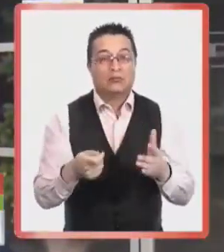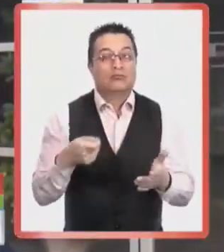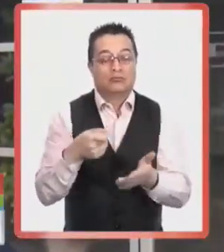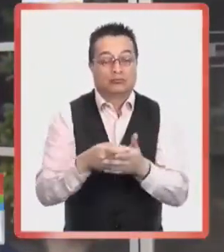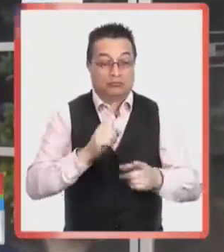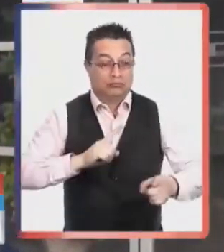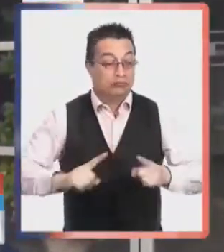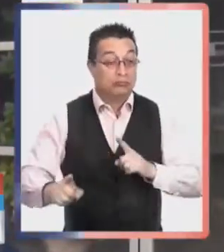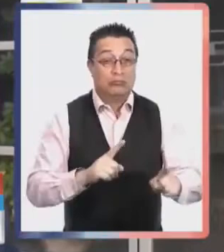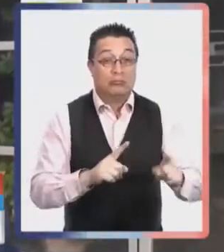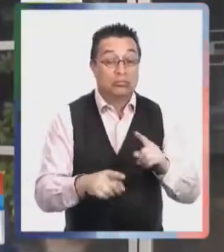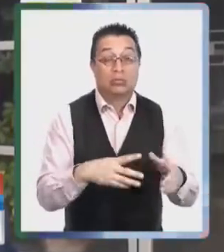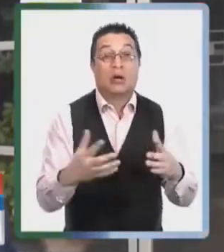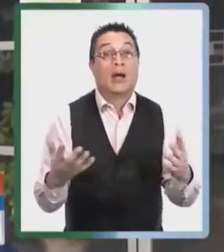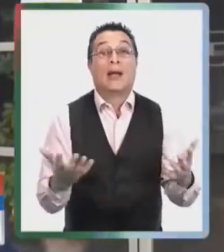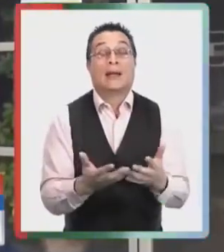operacional